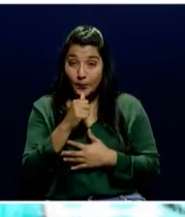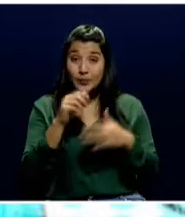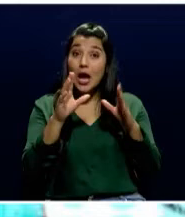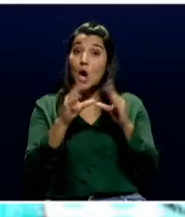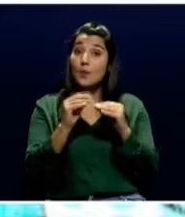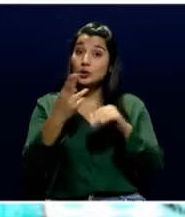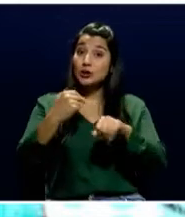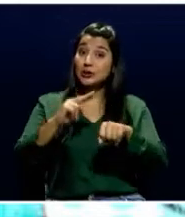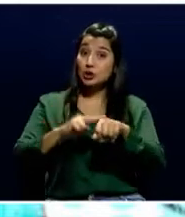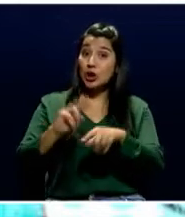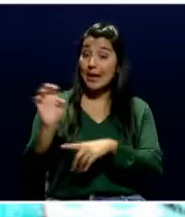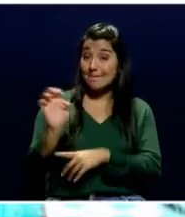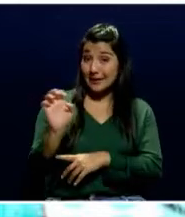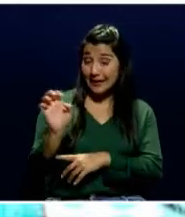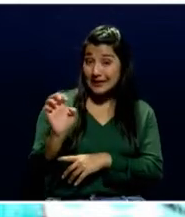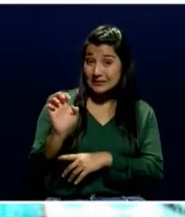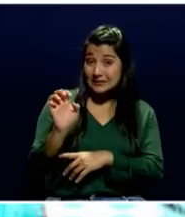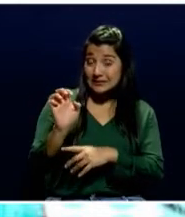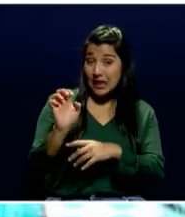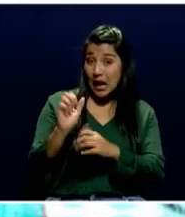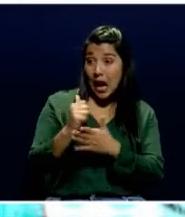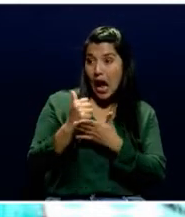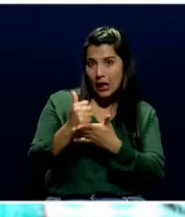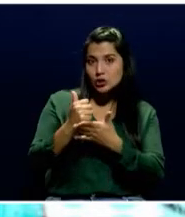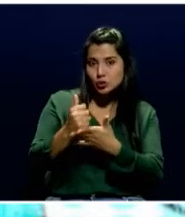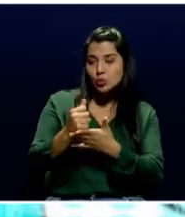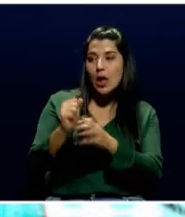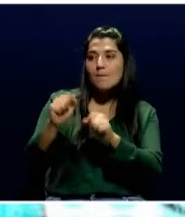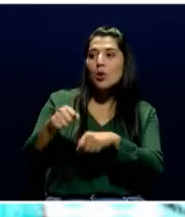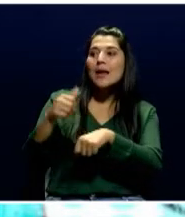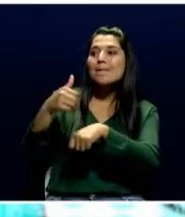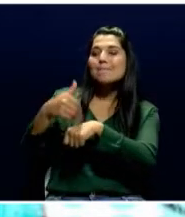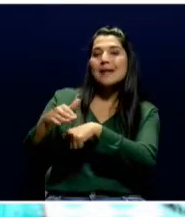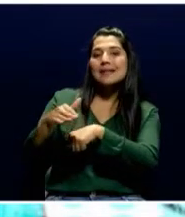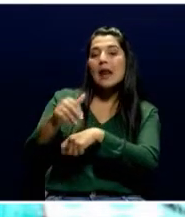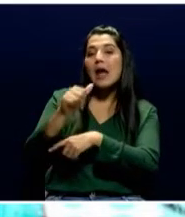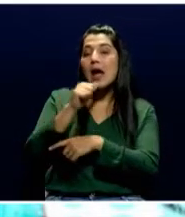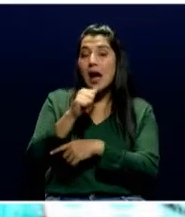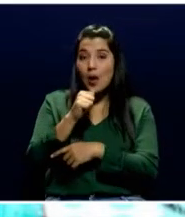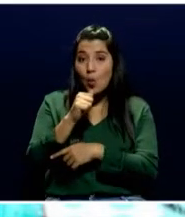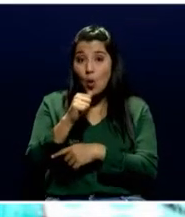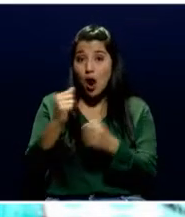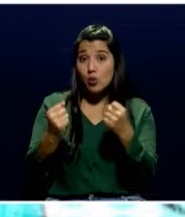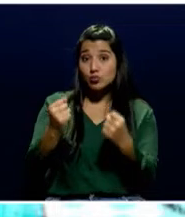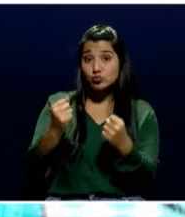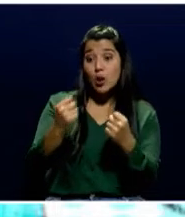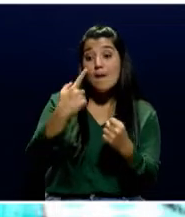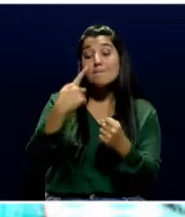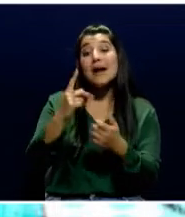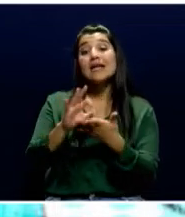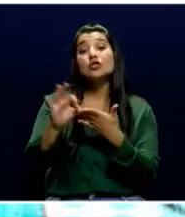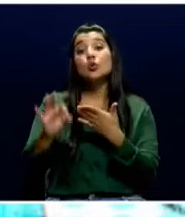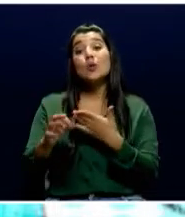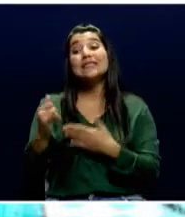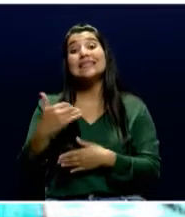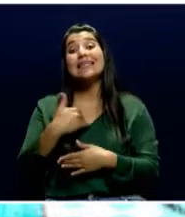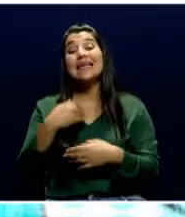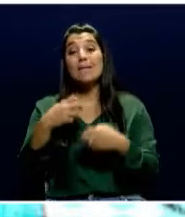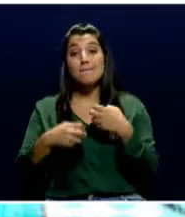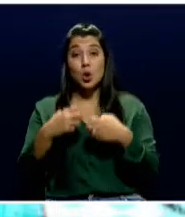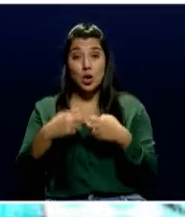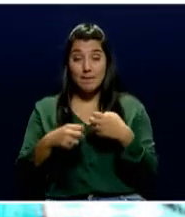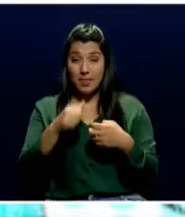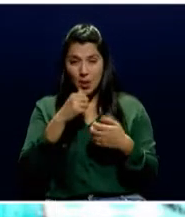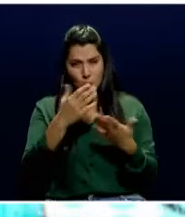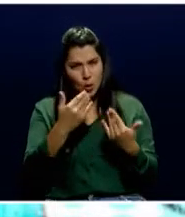de Emergencias participa en la provisión de tanques de agua para las escuelas que tenían problemas de abastecimiento. Cuénteme